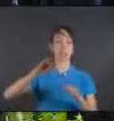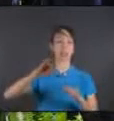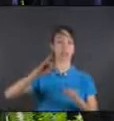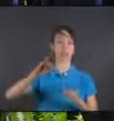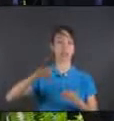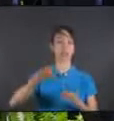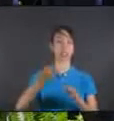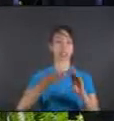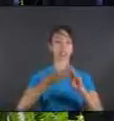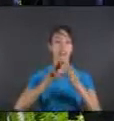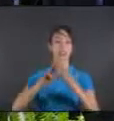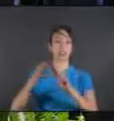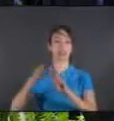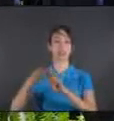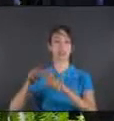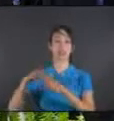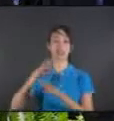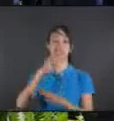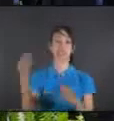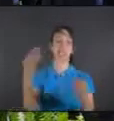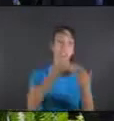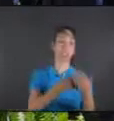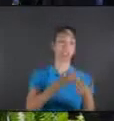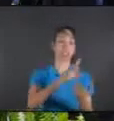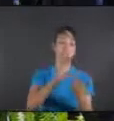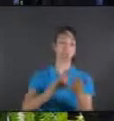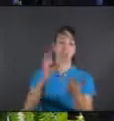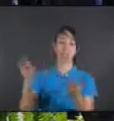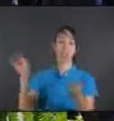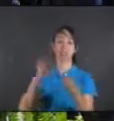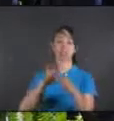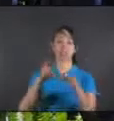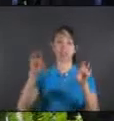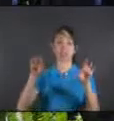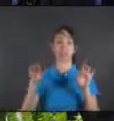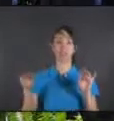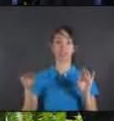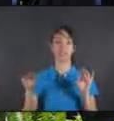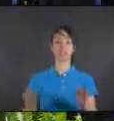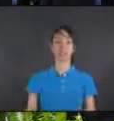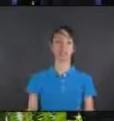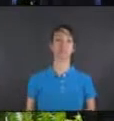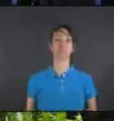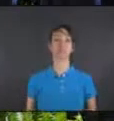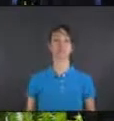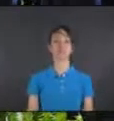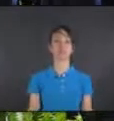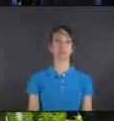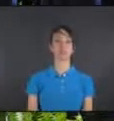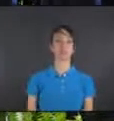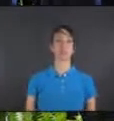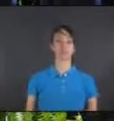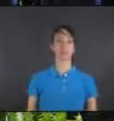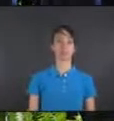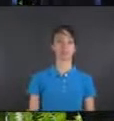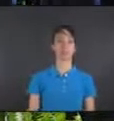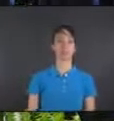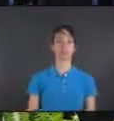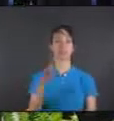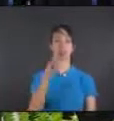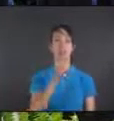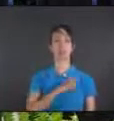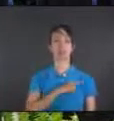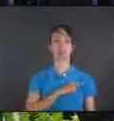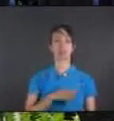Sí, ser desbabilonizado. Es un reinicio en eso. Y llegar a Jerusalén el primer día es llegar a la ciudad